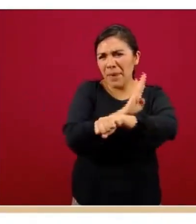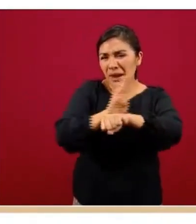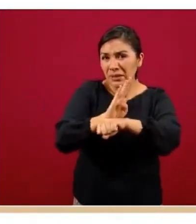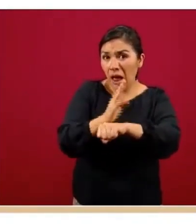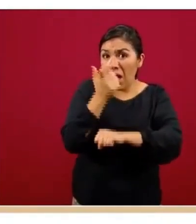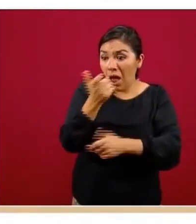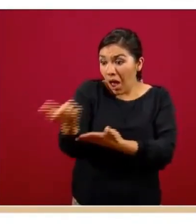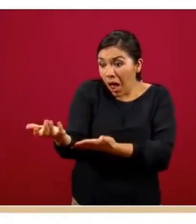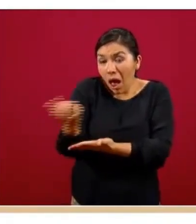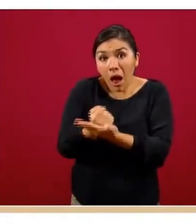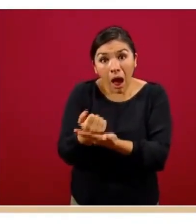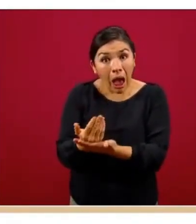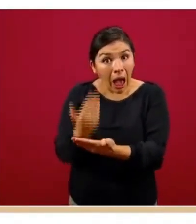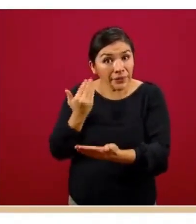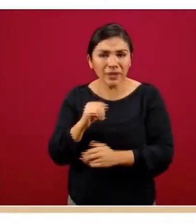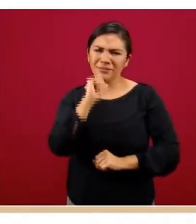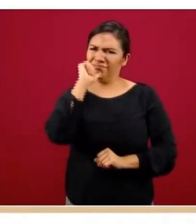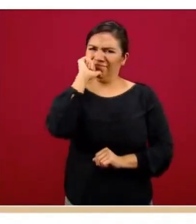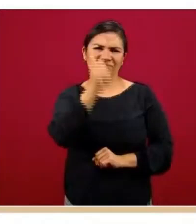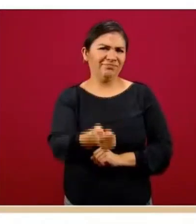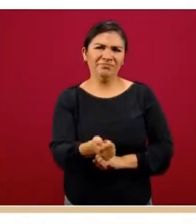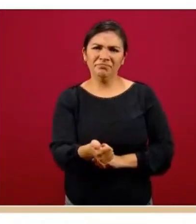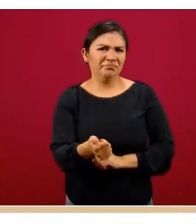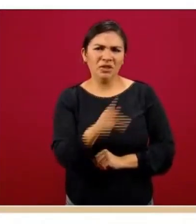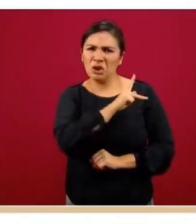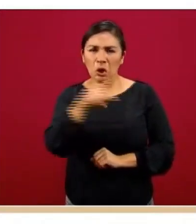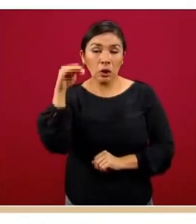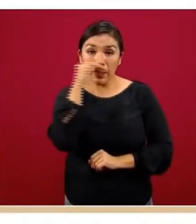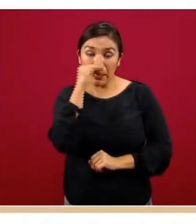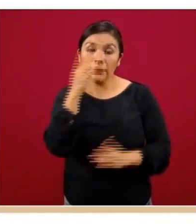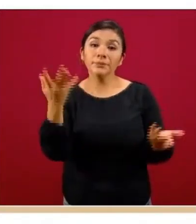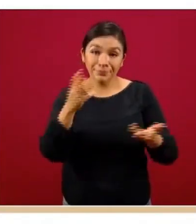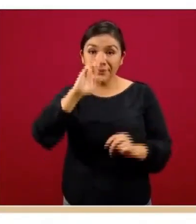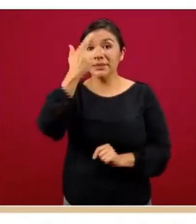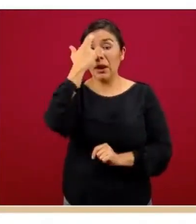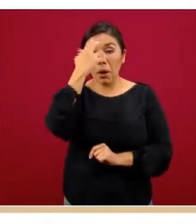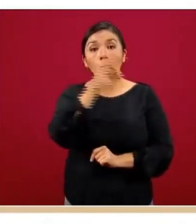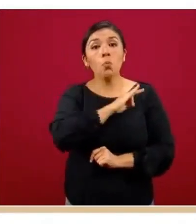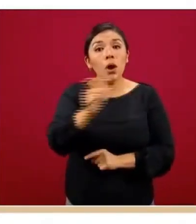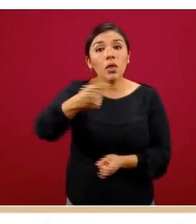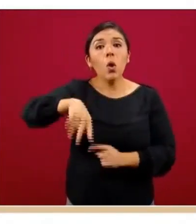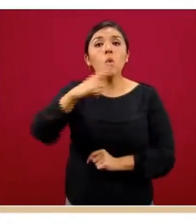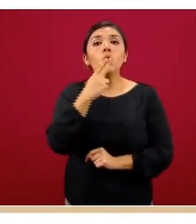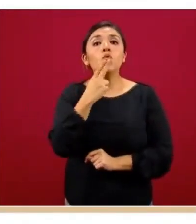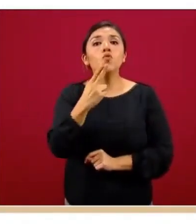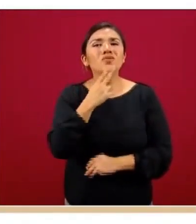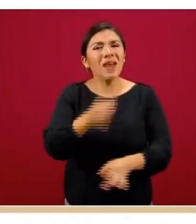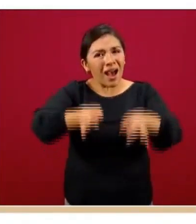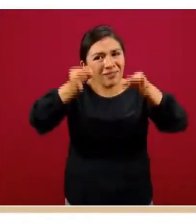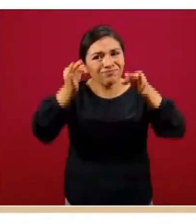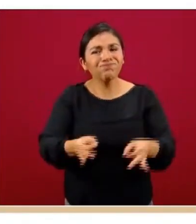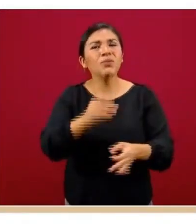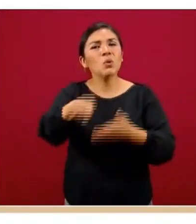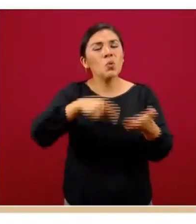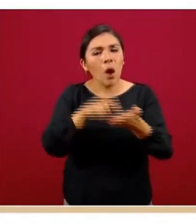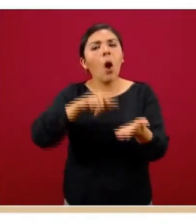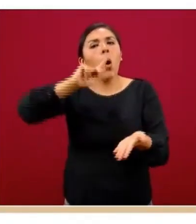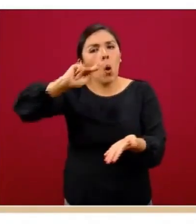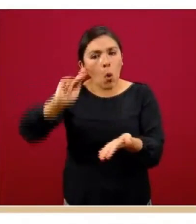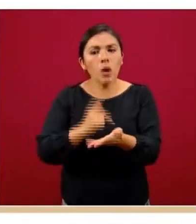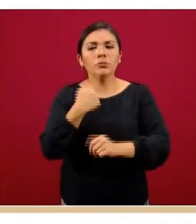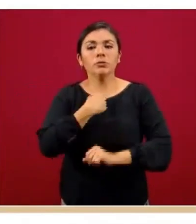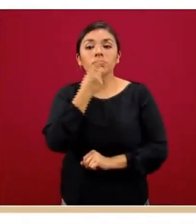se pide un recurso o un dinero. Y pues recordar que puedan usar las fuentes oficiales. Volvemos